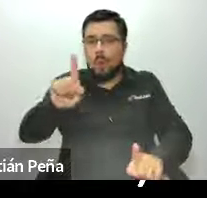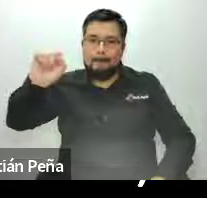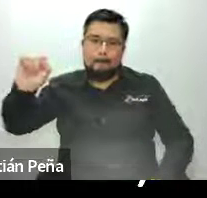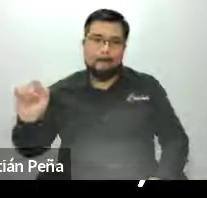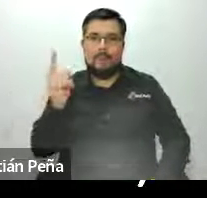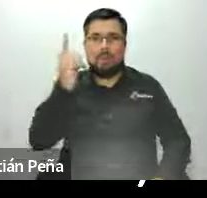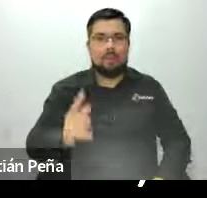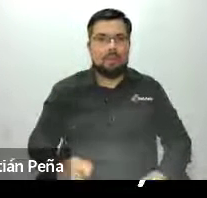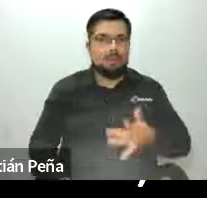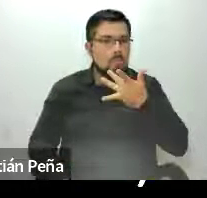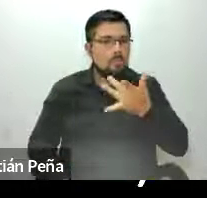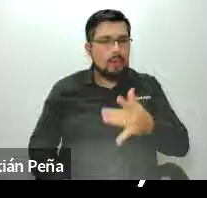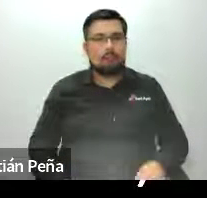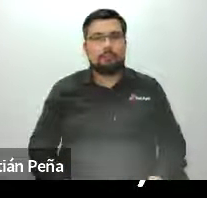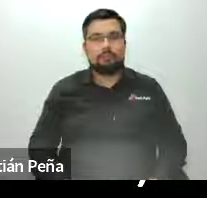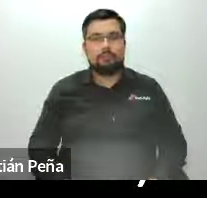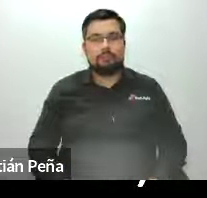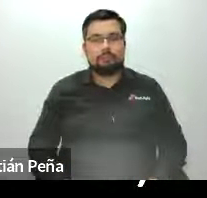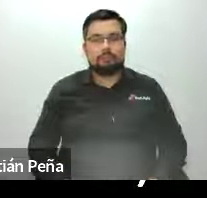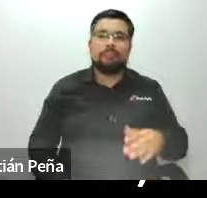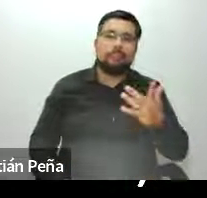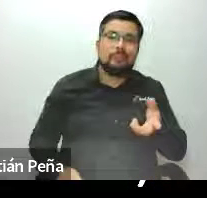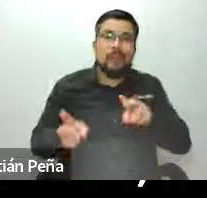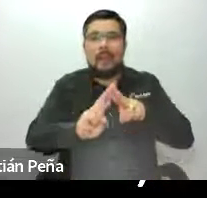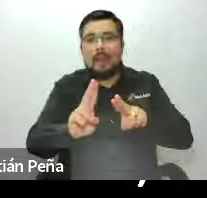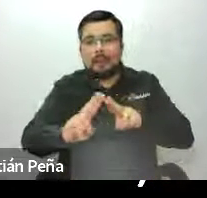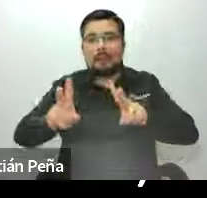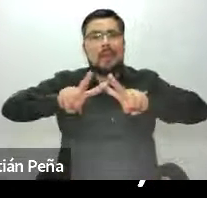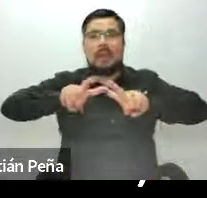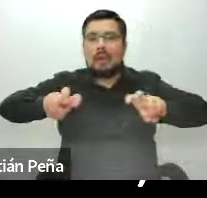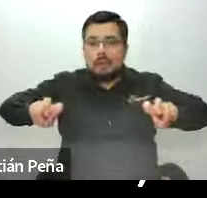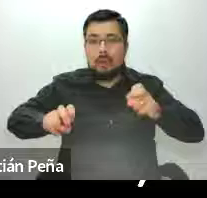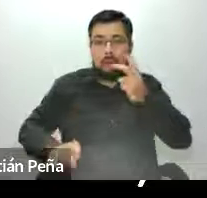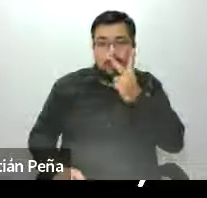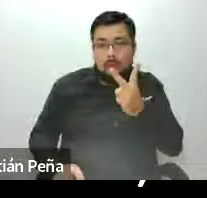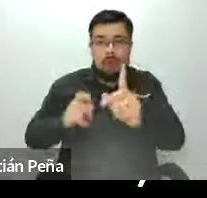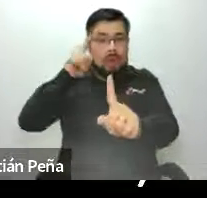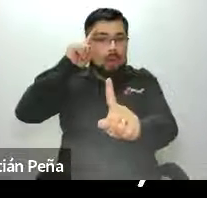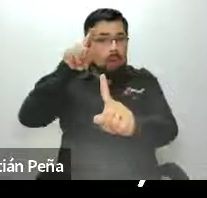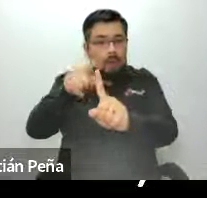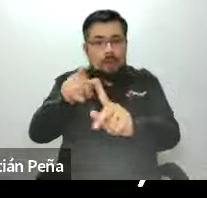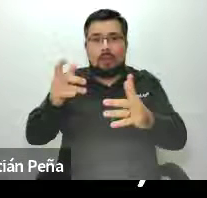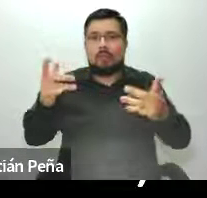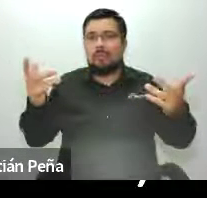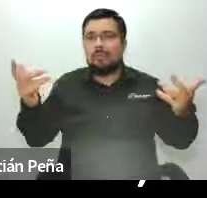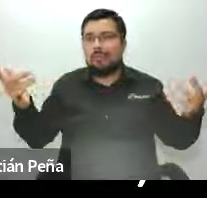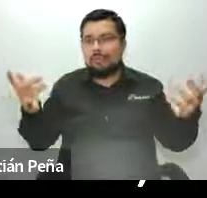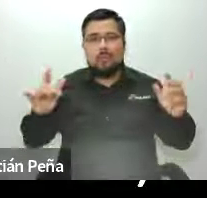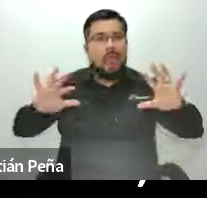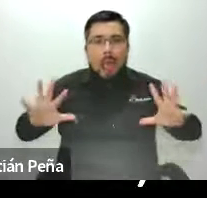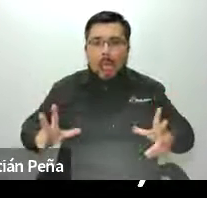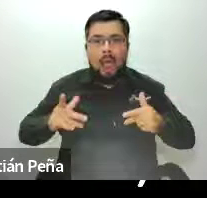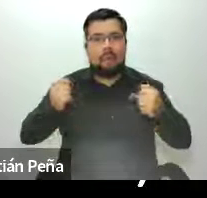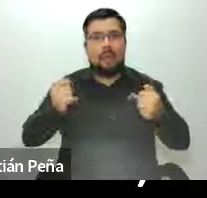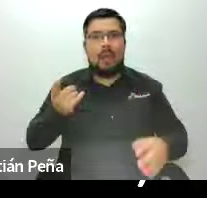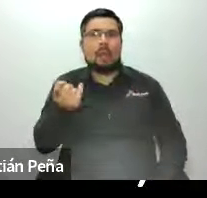porque al hacer el análisis, ¿no es cierto?, veíamos que eran objetivos que desde el punto de vista de las habilidades y también de los conocimientos